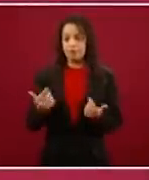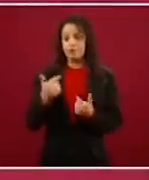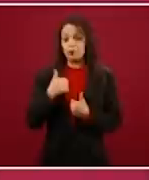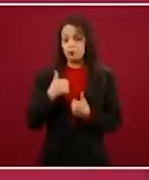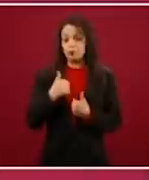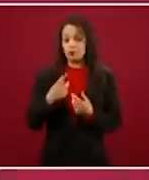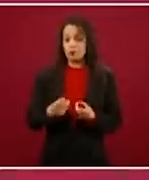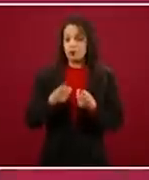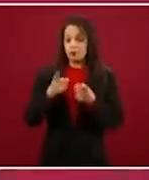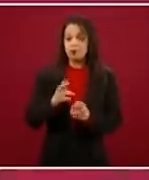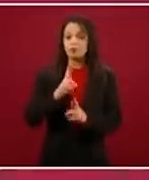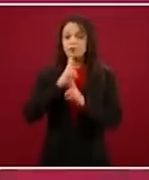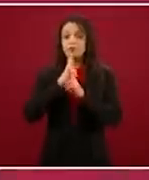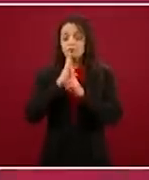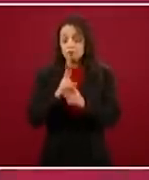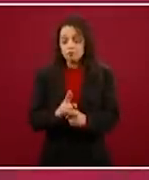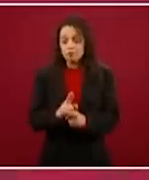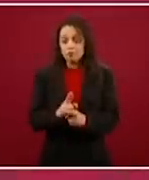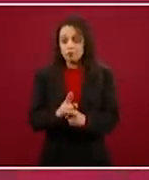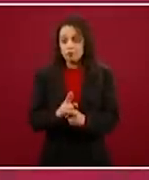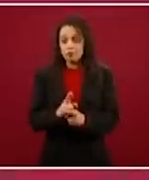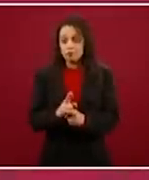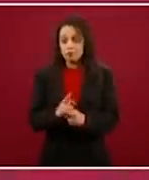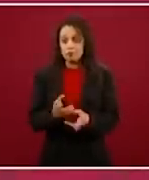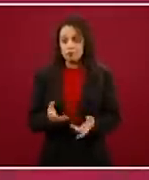dé una respuesta como la que di.